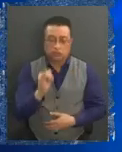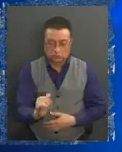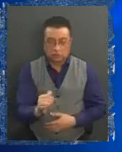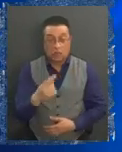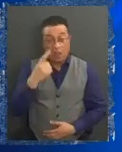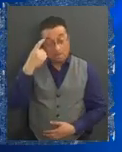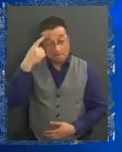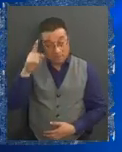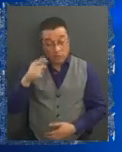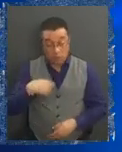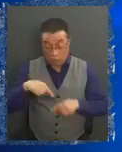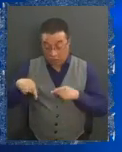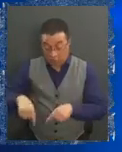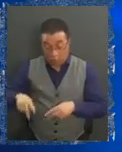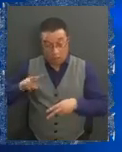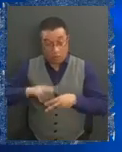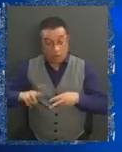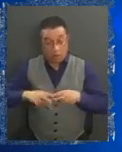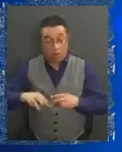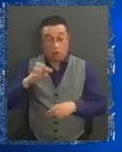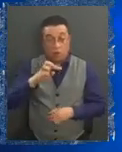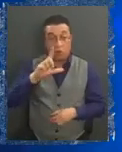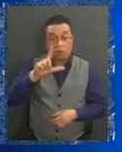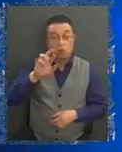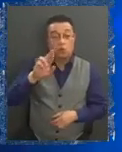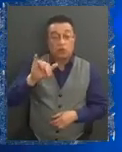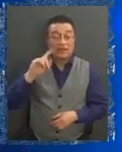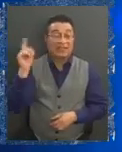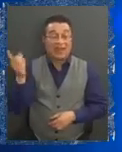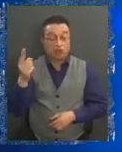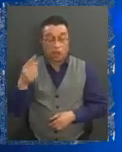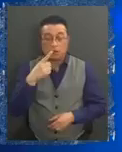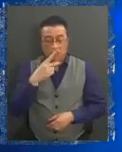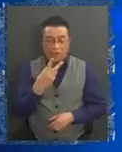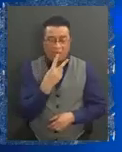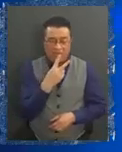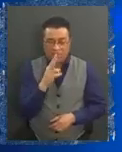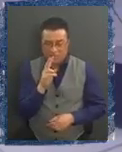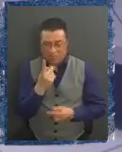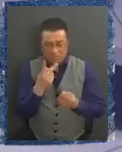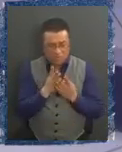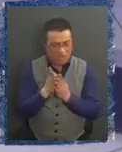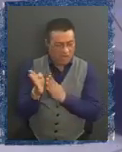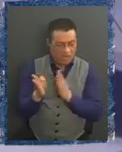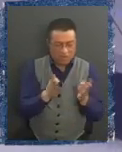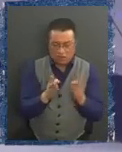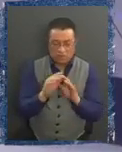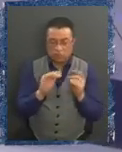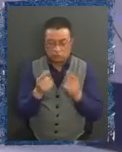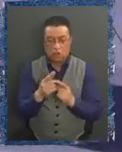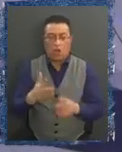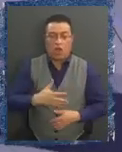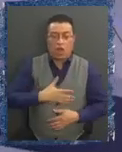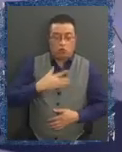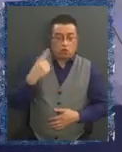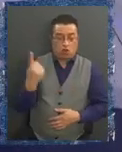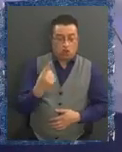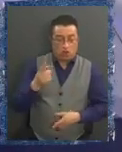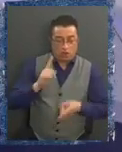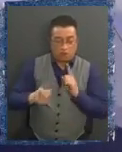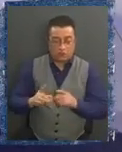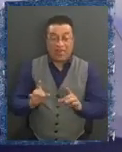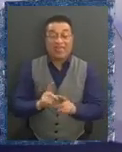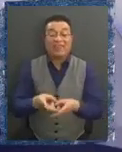es que resolvemos con la plurinacionalidad, con la ambigüedad que ese concepto trae, autogobierno, derechos